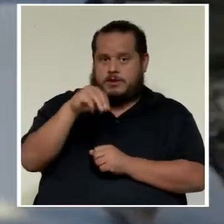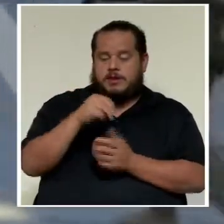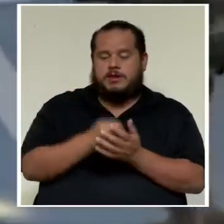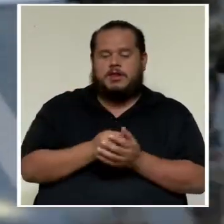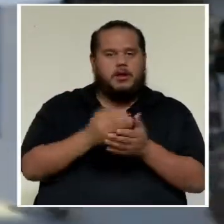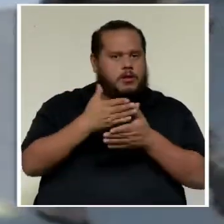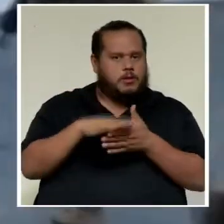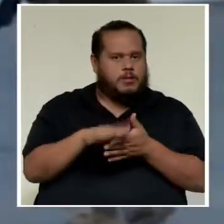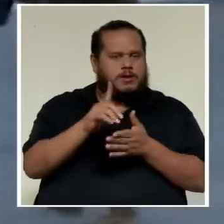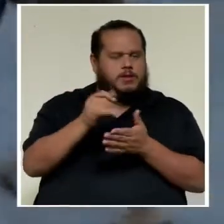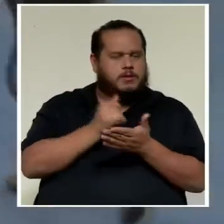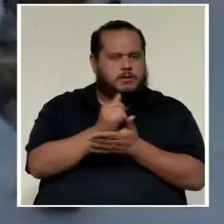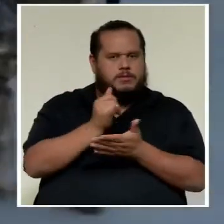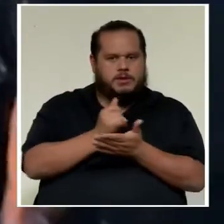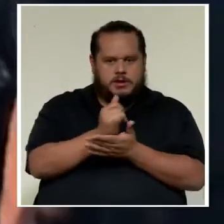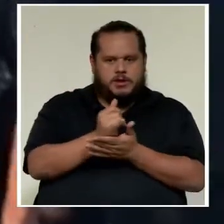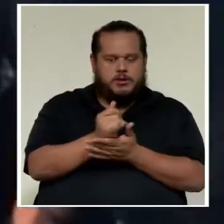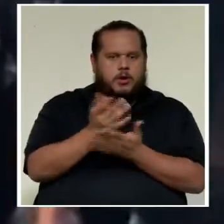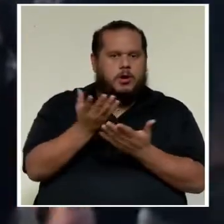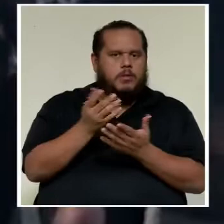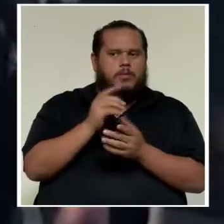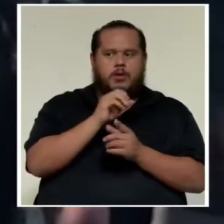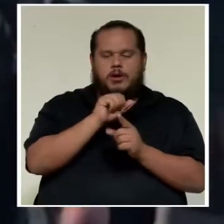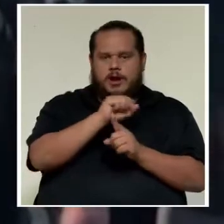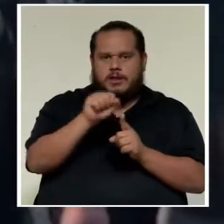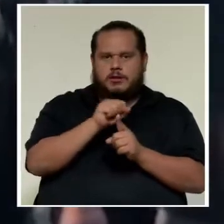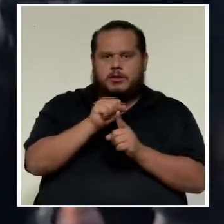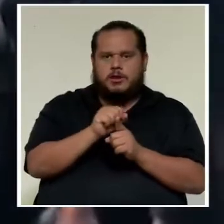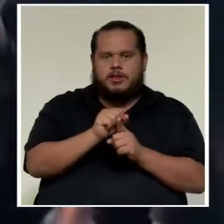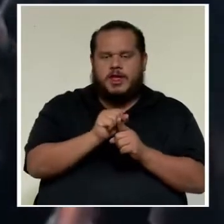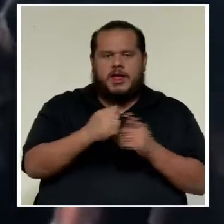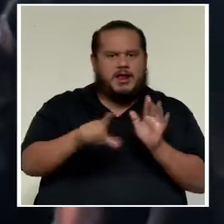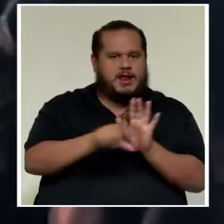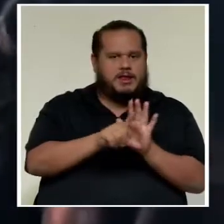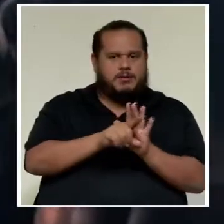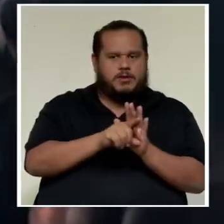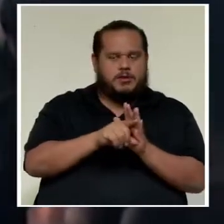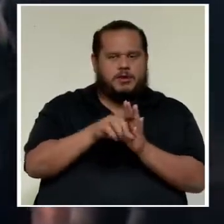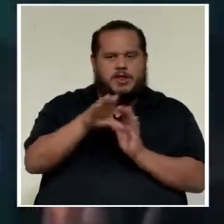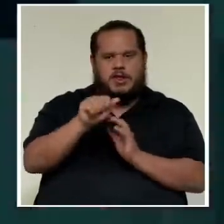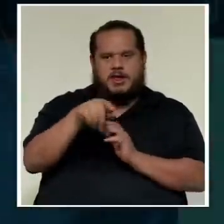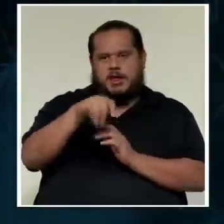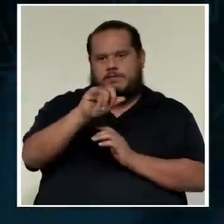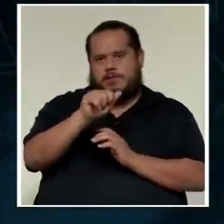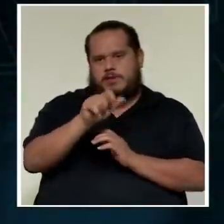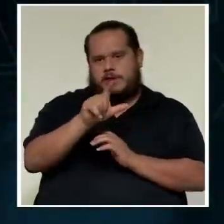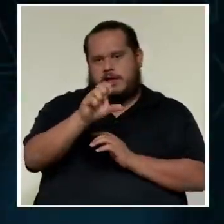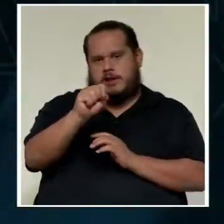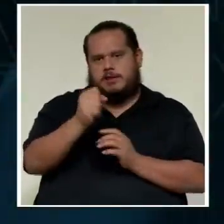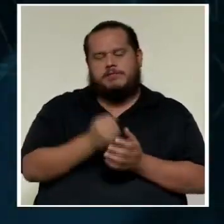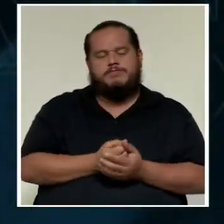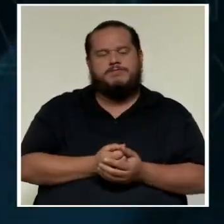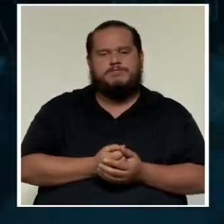como parte de una investigación por el presunto delito de legitimación de capitales.